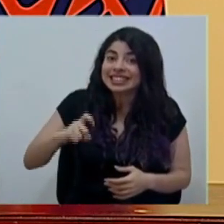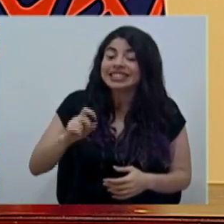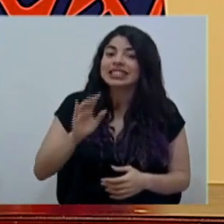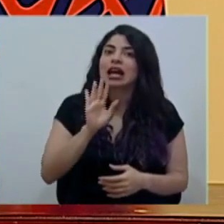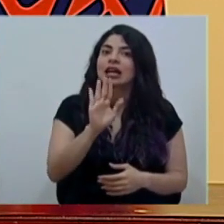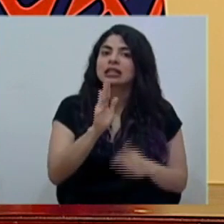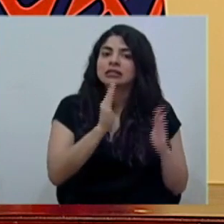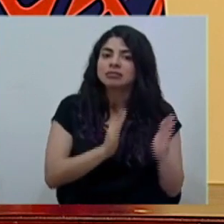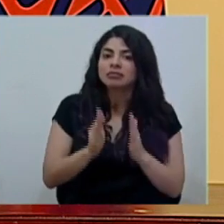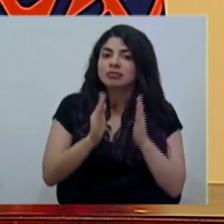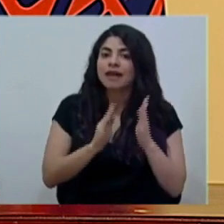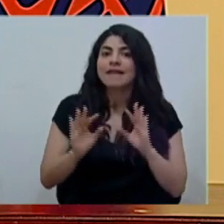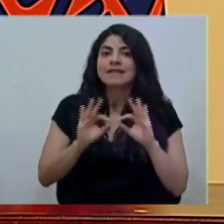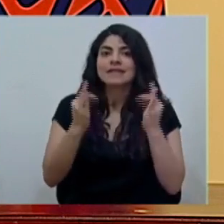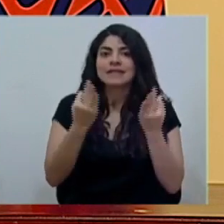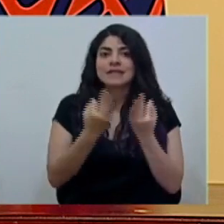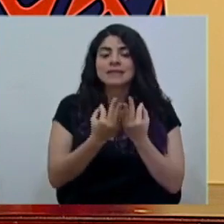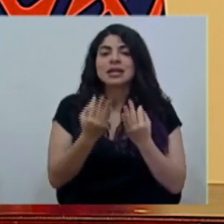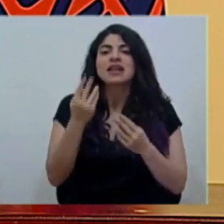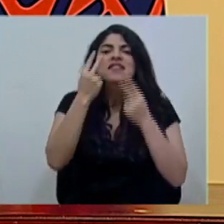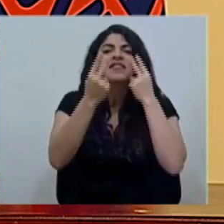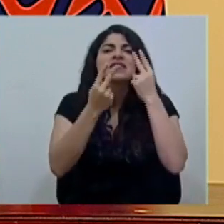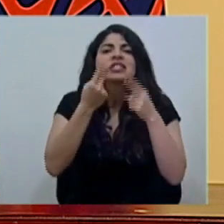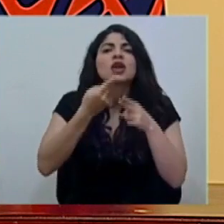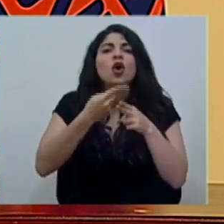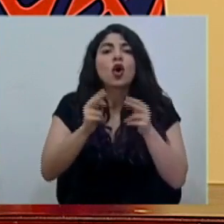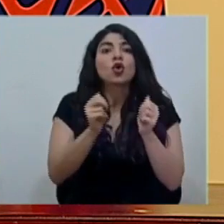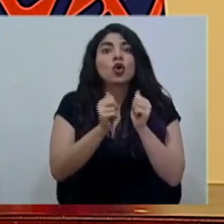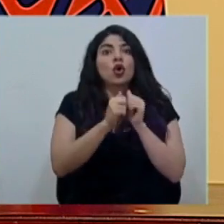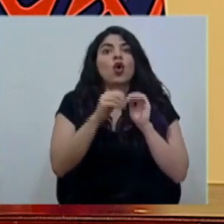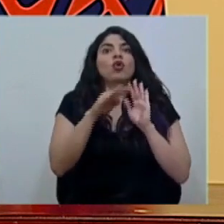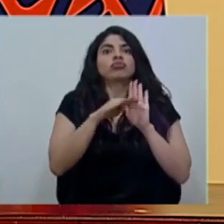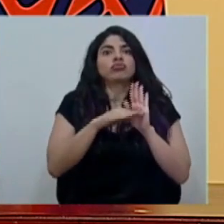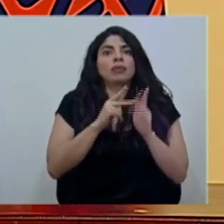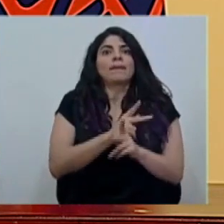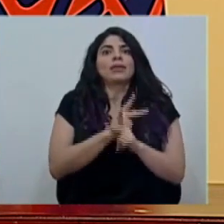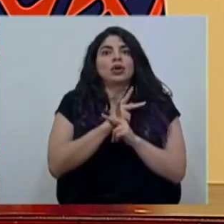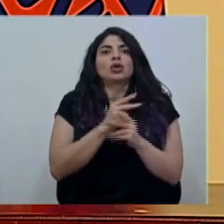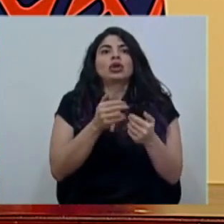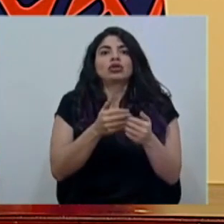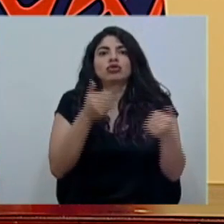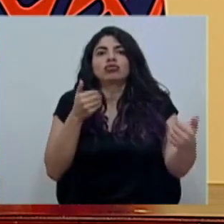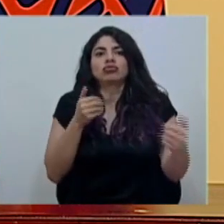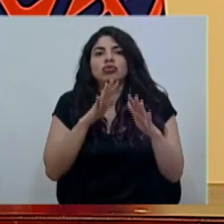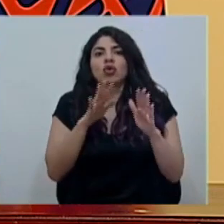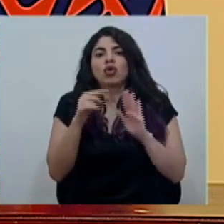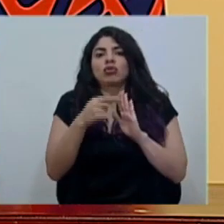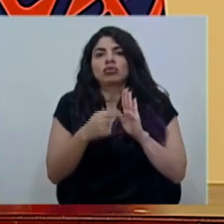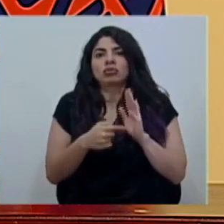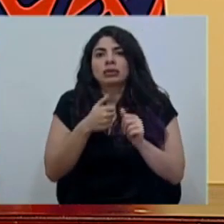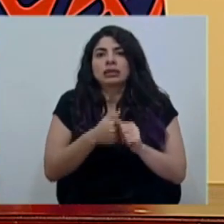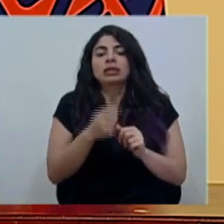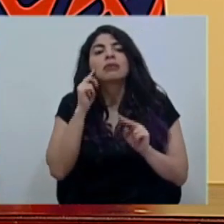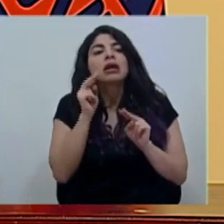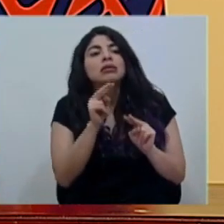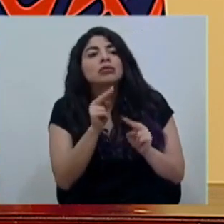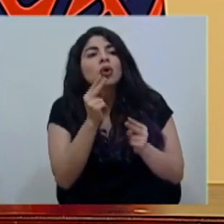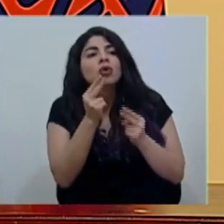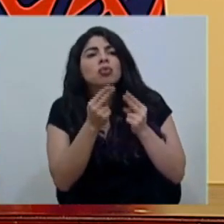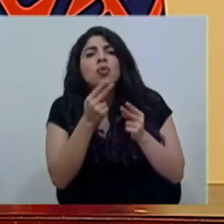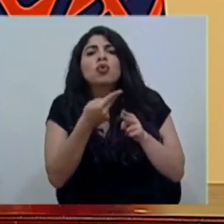organizar dentro de la familia visitas cortas con todas las medidas de protección debidas para poder estar pendientes de los adultos